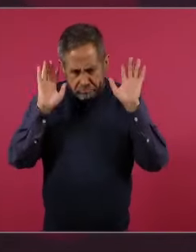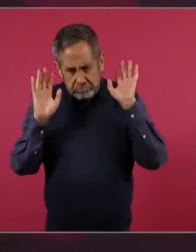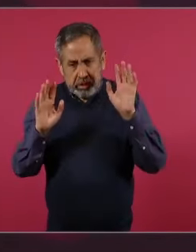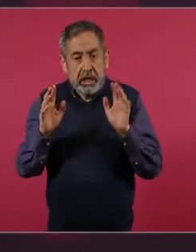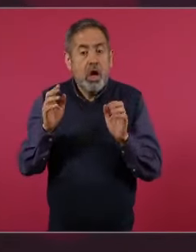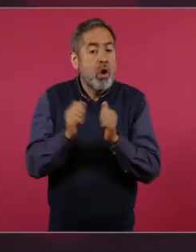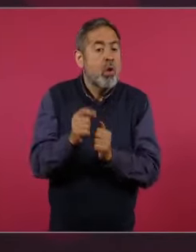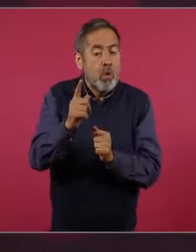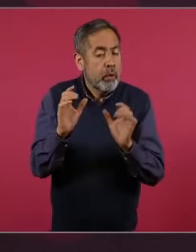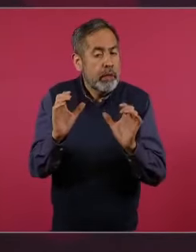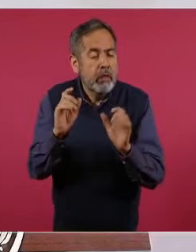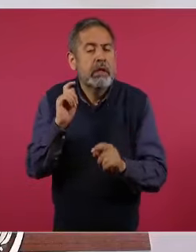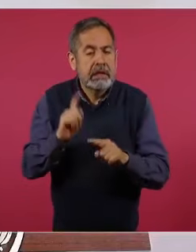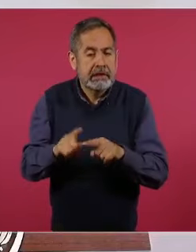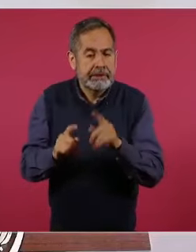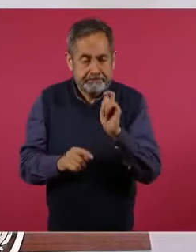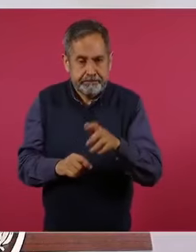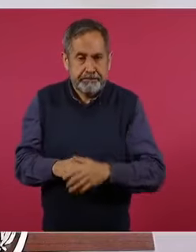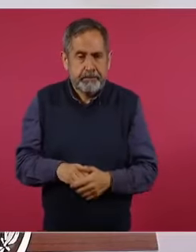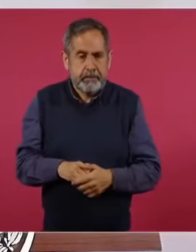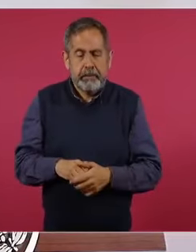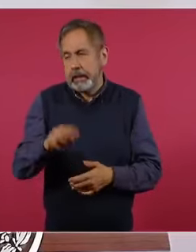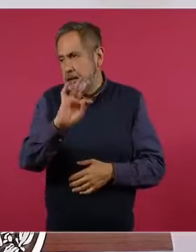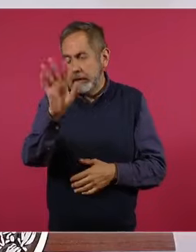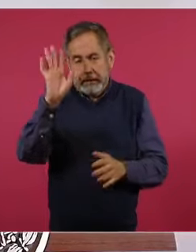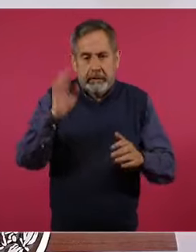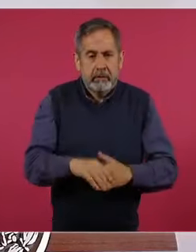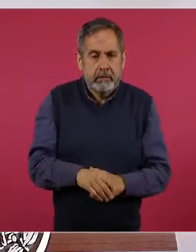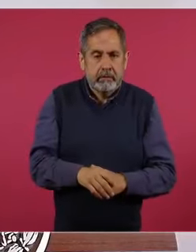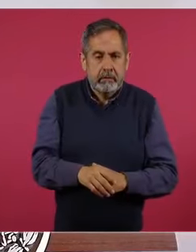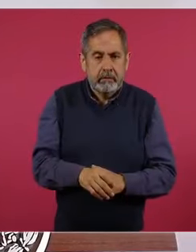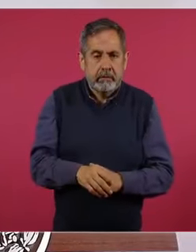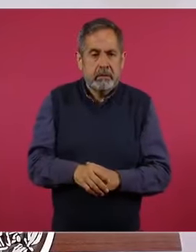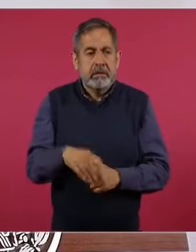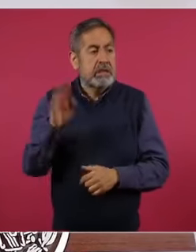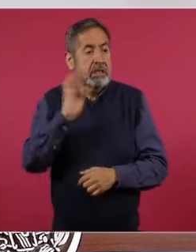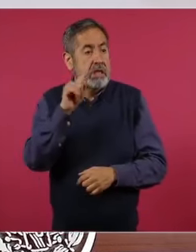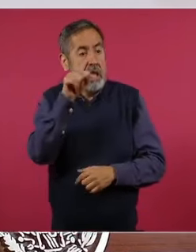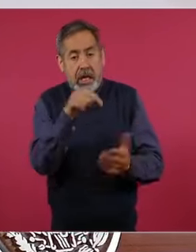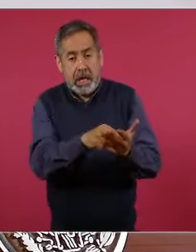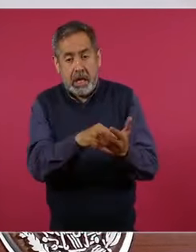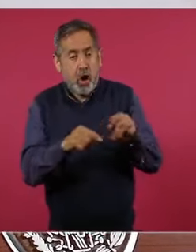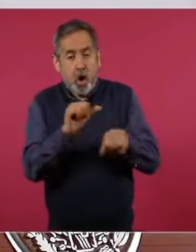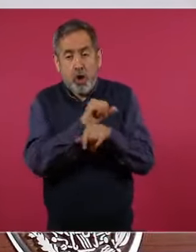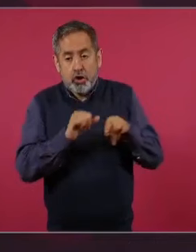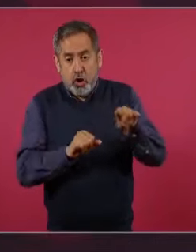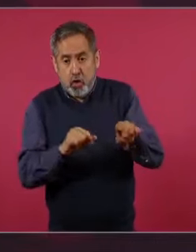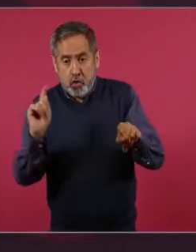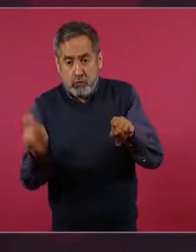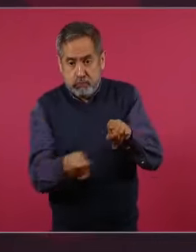tener cuidado, porque puede ser que incendien un vehículo,